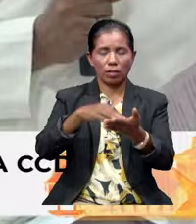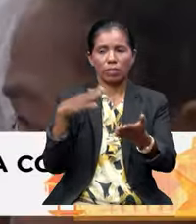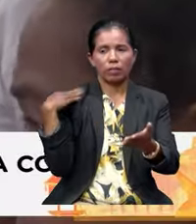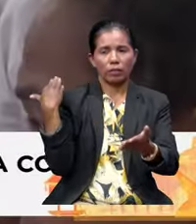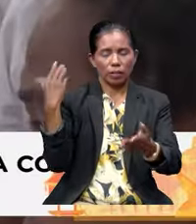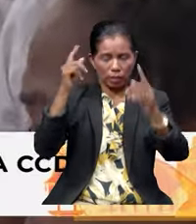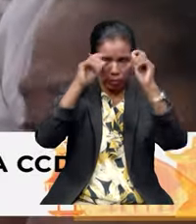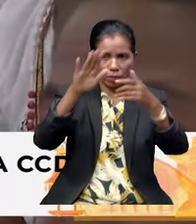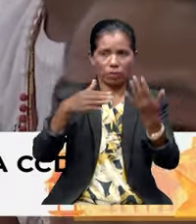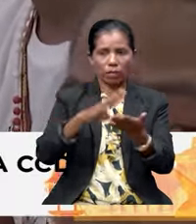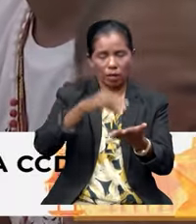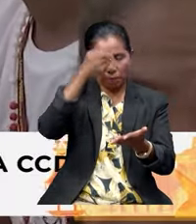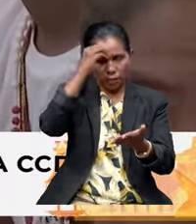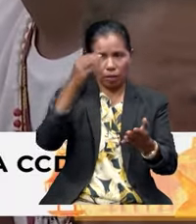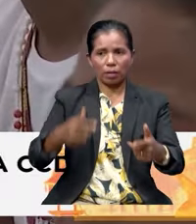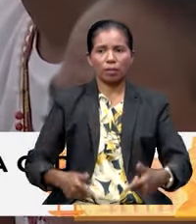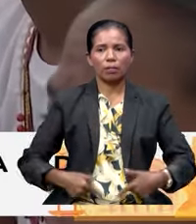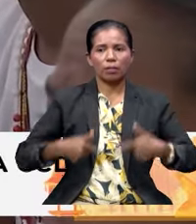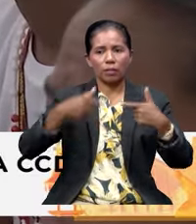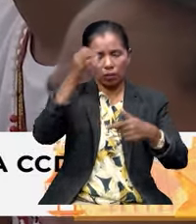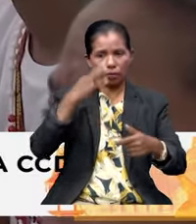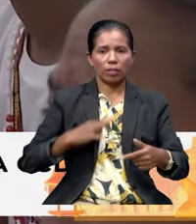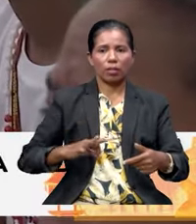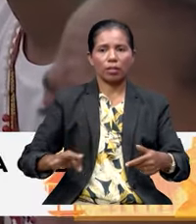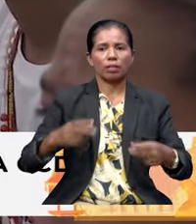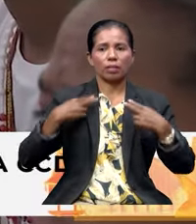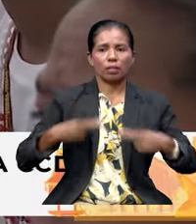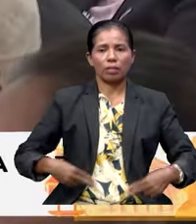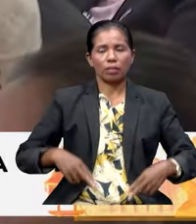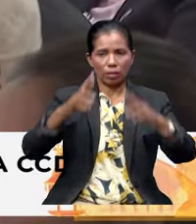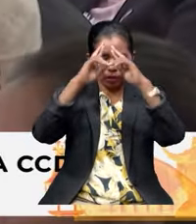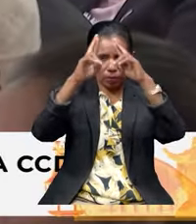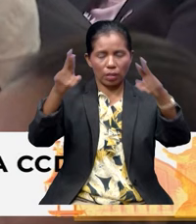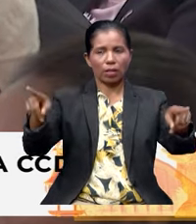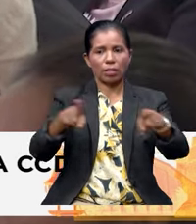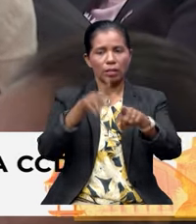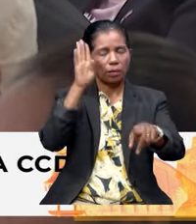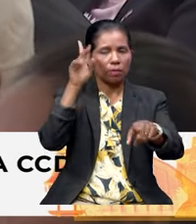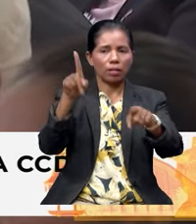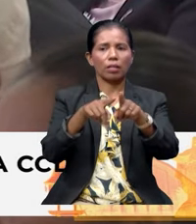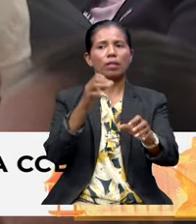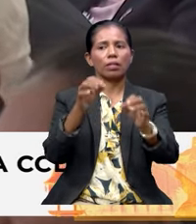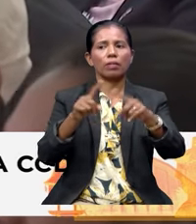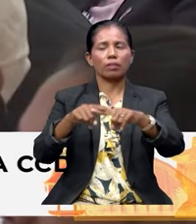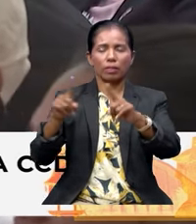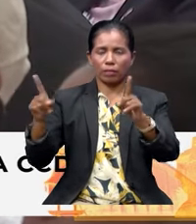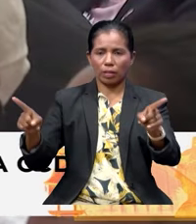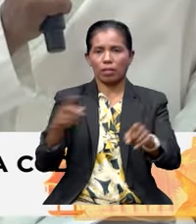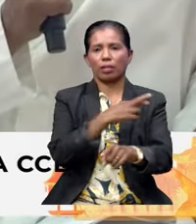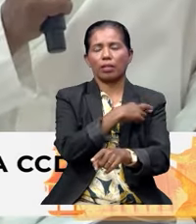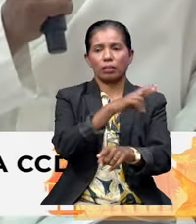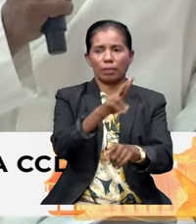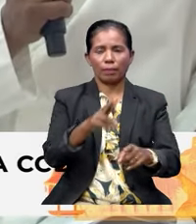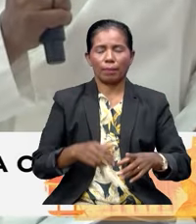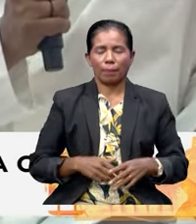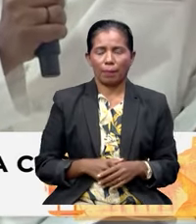timoruan sira tu aprende moris y fraternidad humana, respeta malu hanesang maunu aling mas que diferente religión. Y una